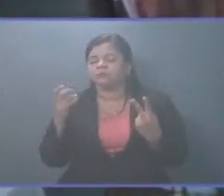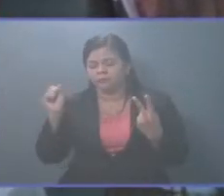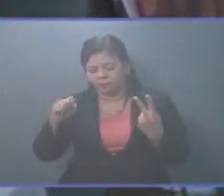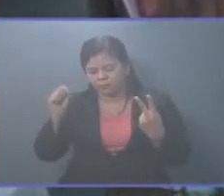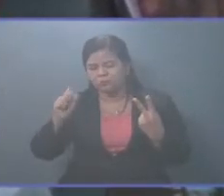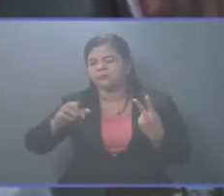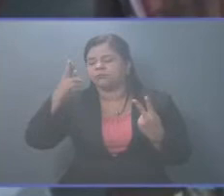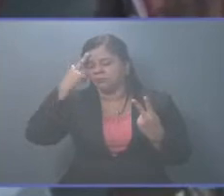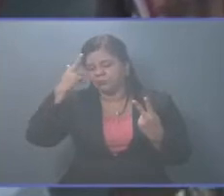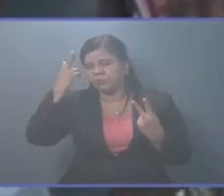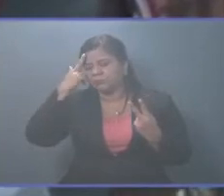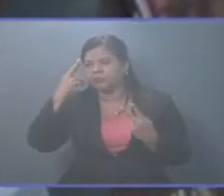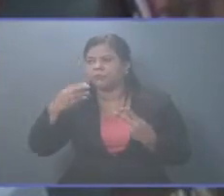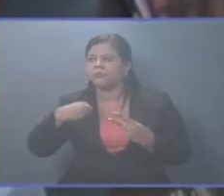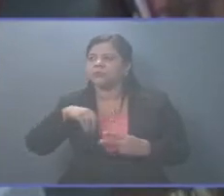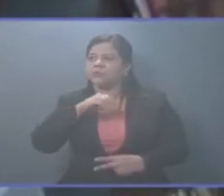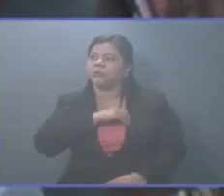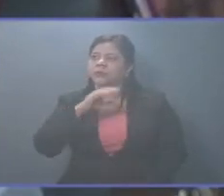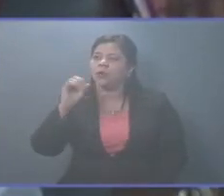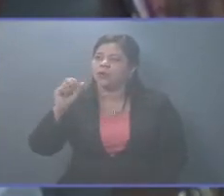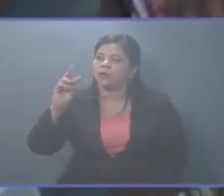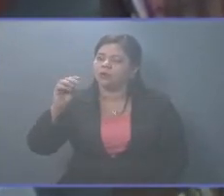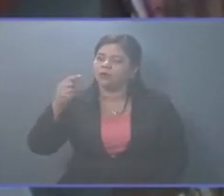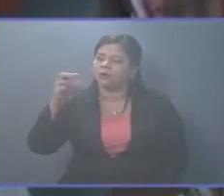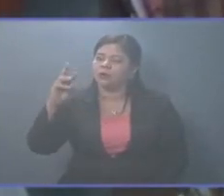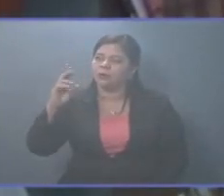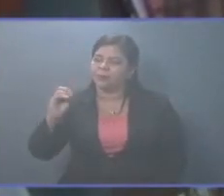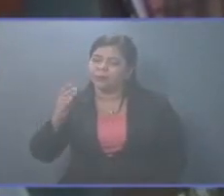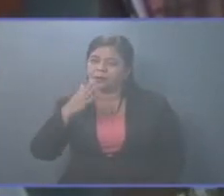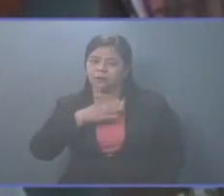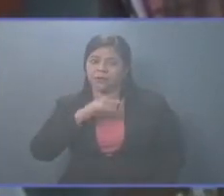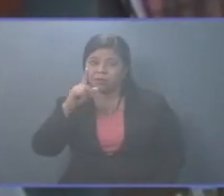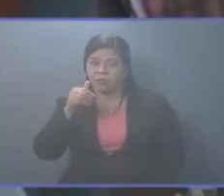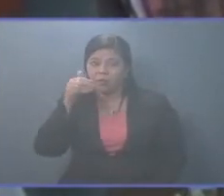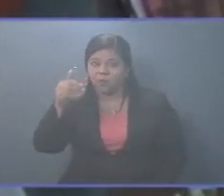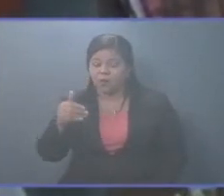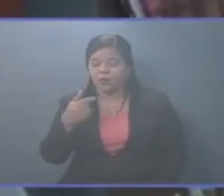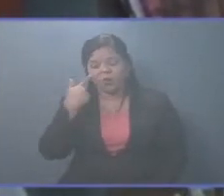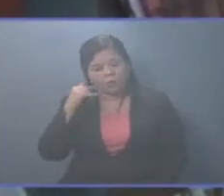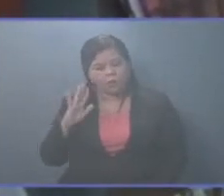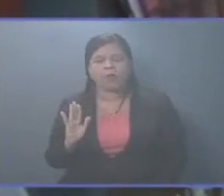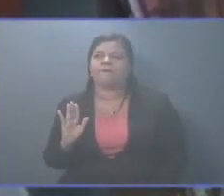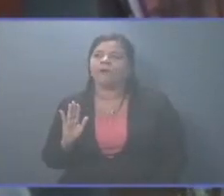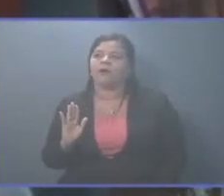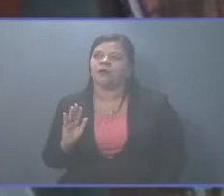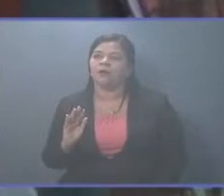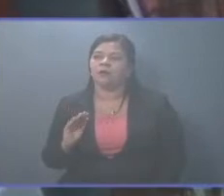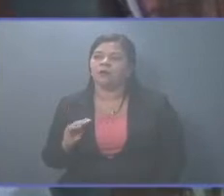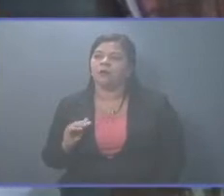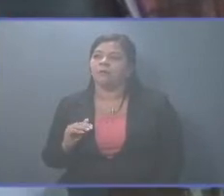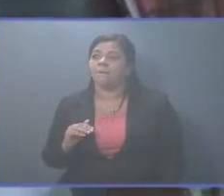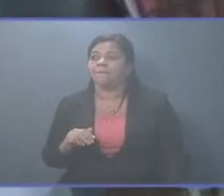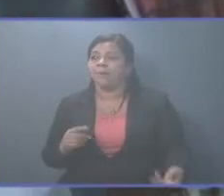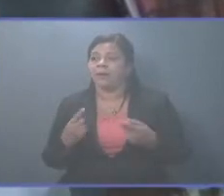razón el doctor Gamero. Es una vacuna que apenas tiene 1 año de experimentación. O